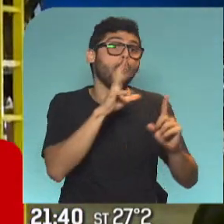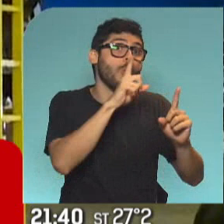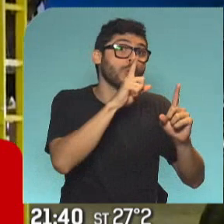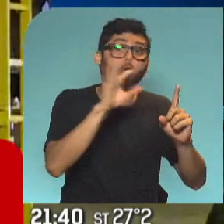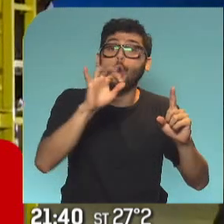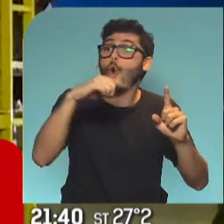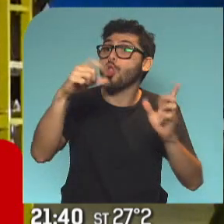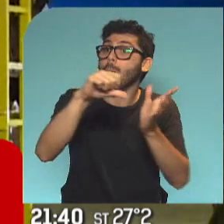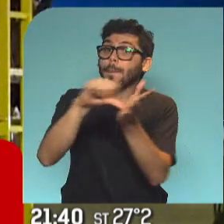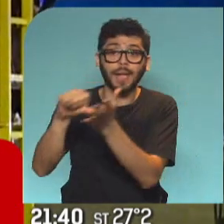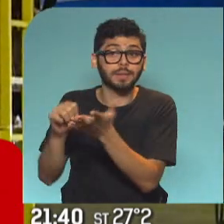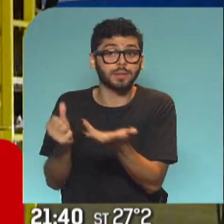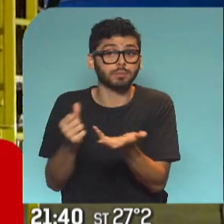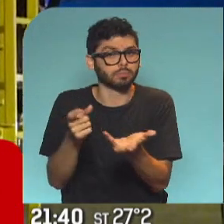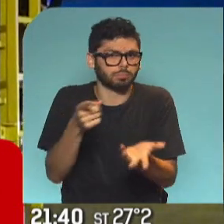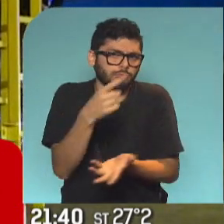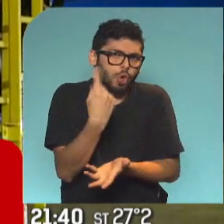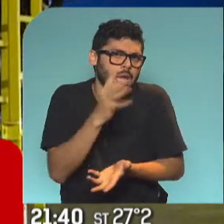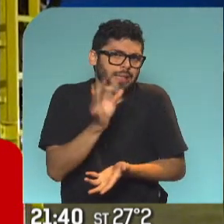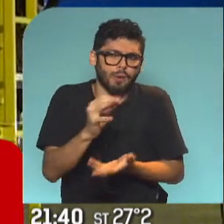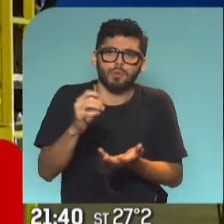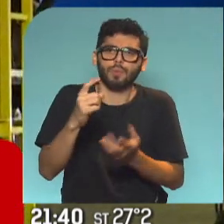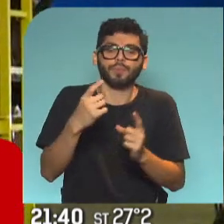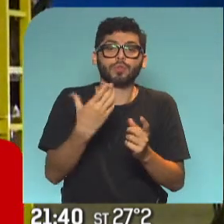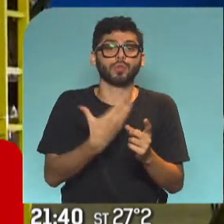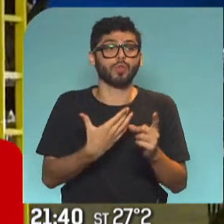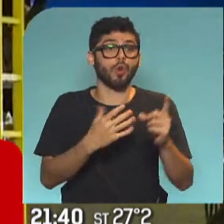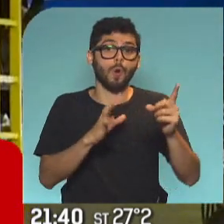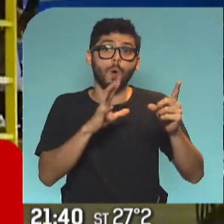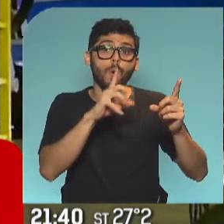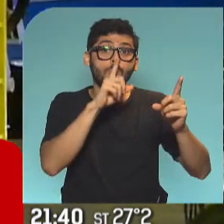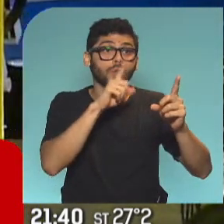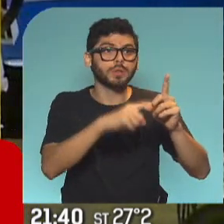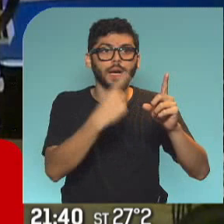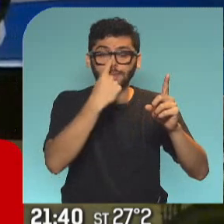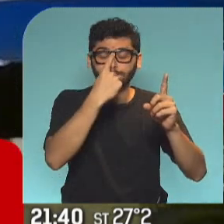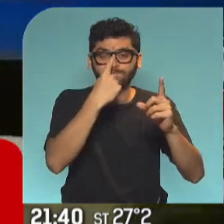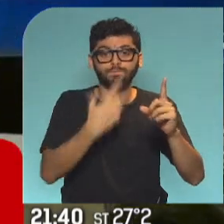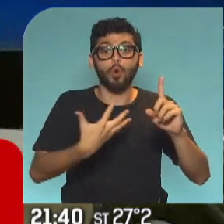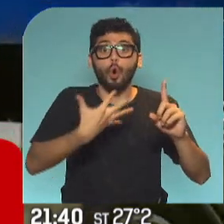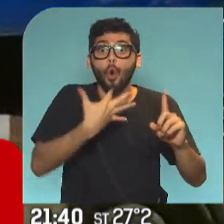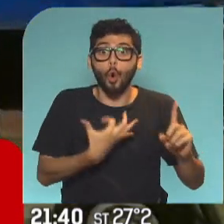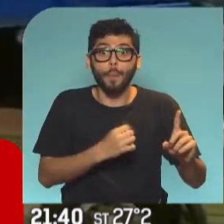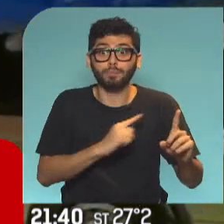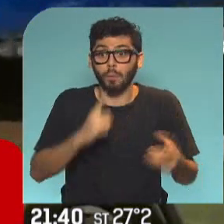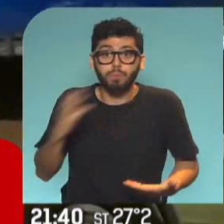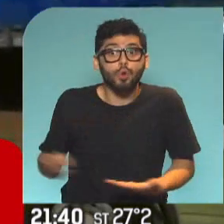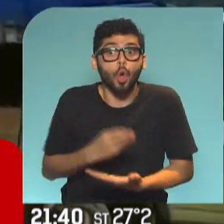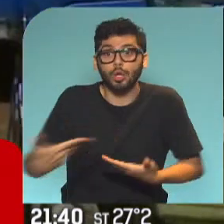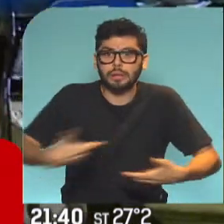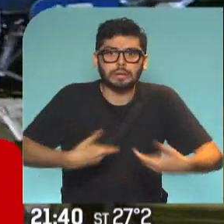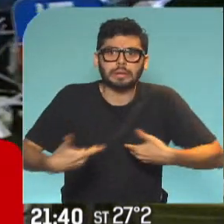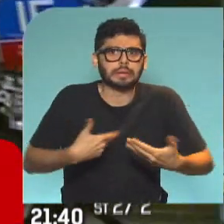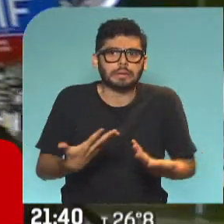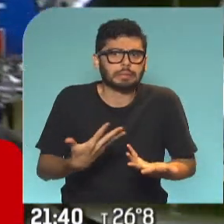otros países, porque se sabe que el gobierno de dicho país no ha podido garantizar tanta producción y han pasado